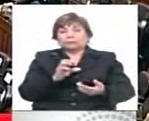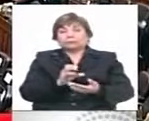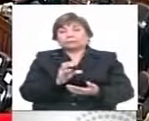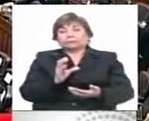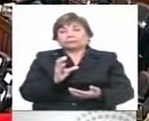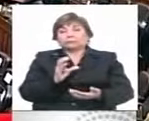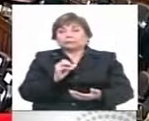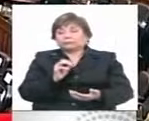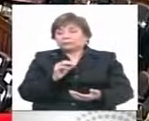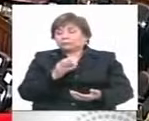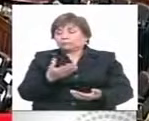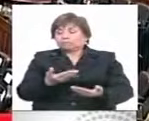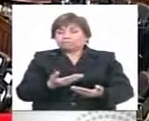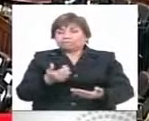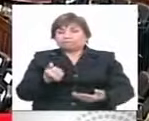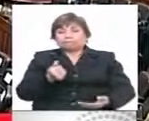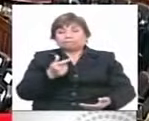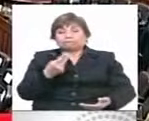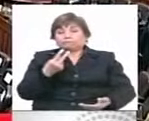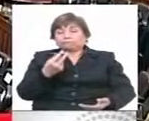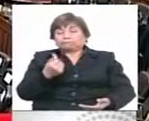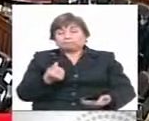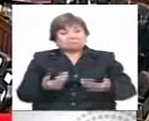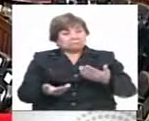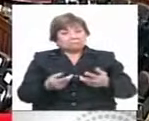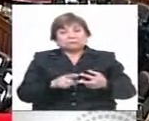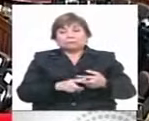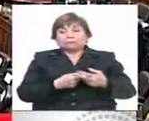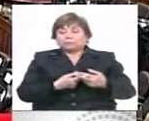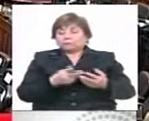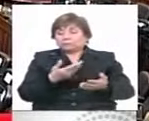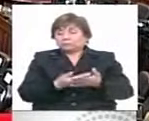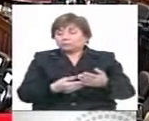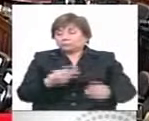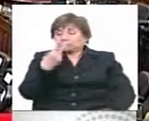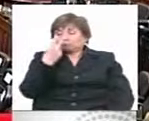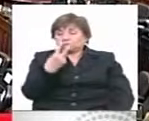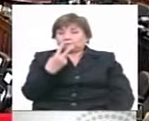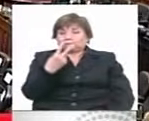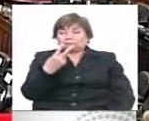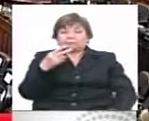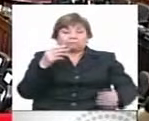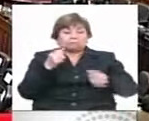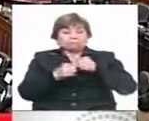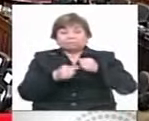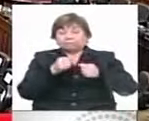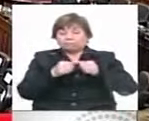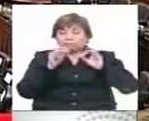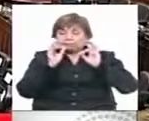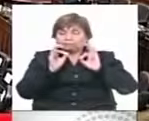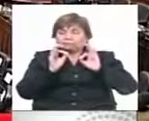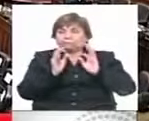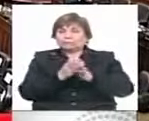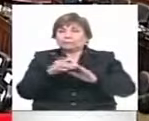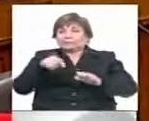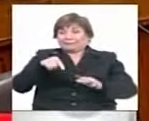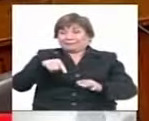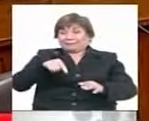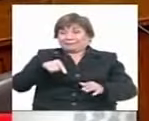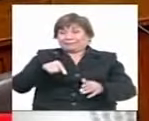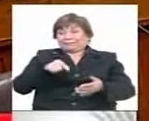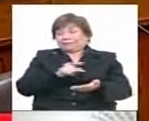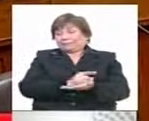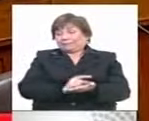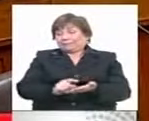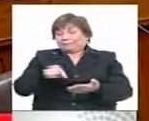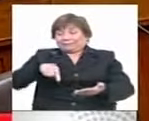Congreso, María del Carmen Alba, donde al inicio pues se tenían 2 fechas tentativas, recordando también que en esta semana, este